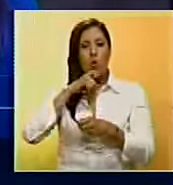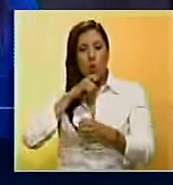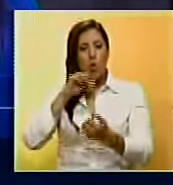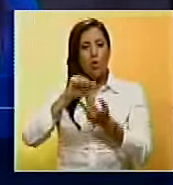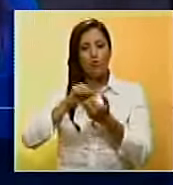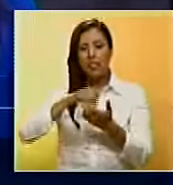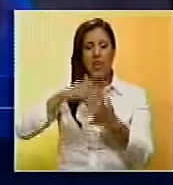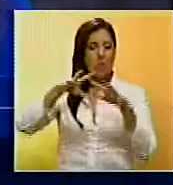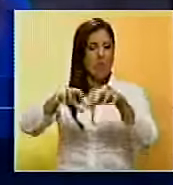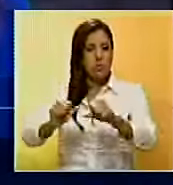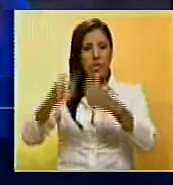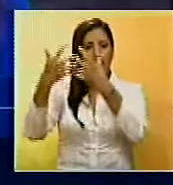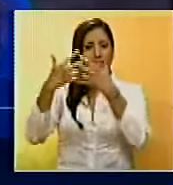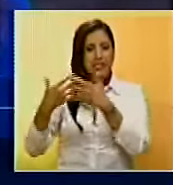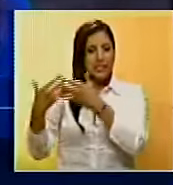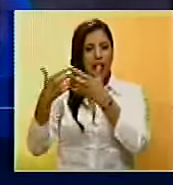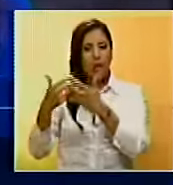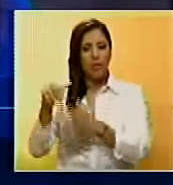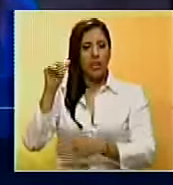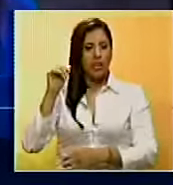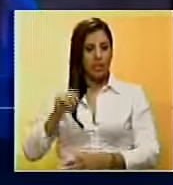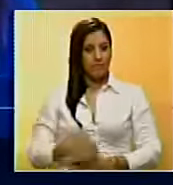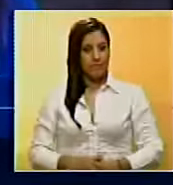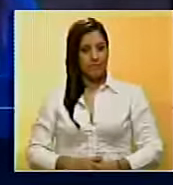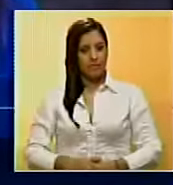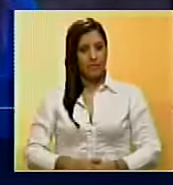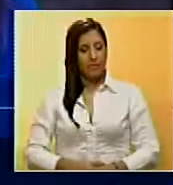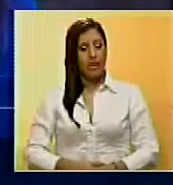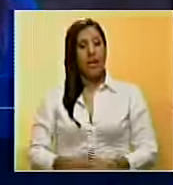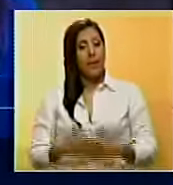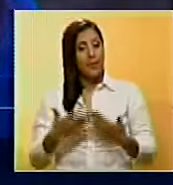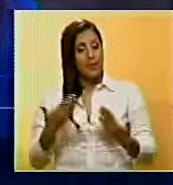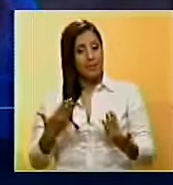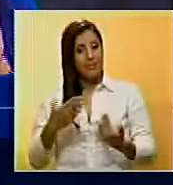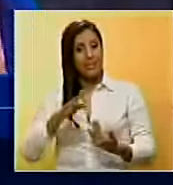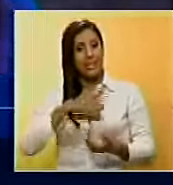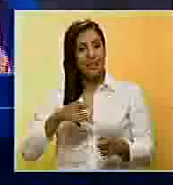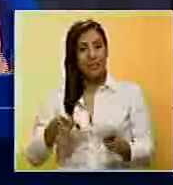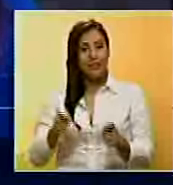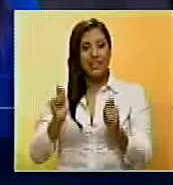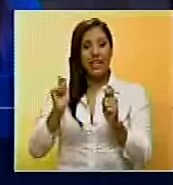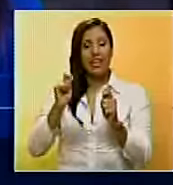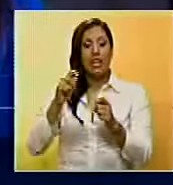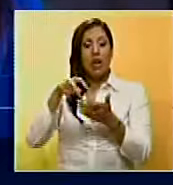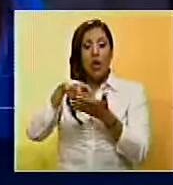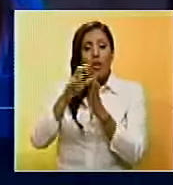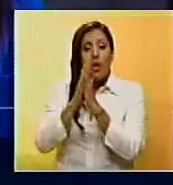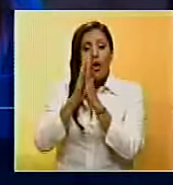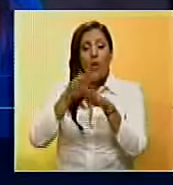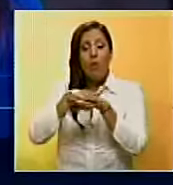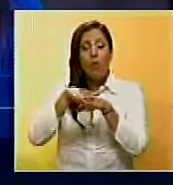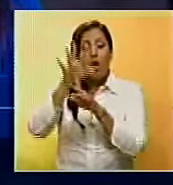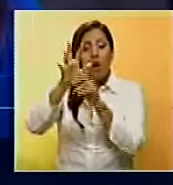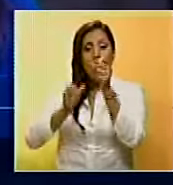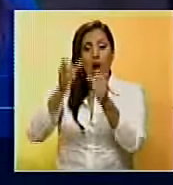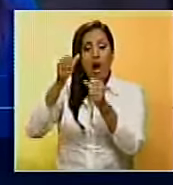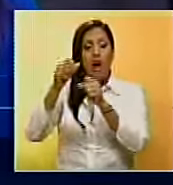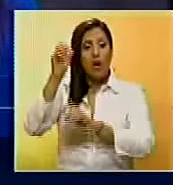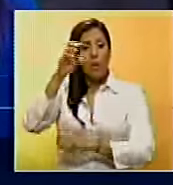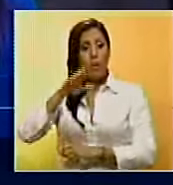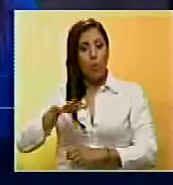recursos financieros de nuestros países y pretender poner de rodillas a los